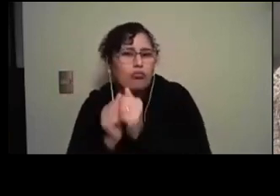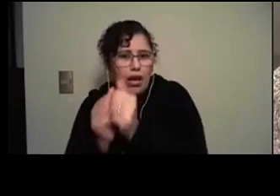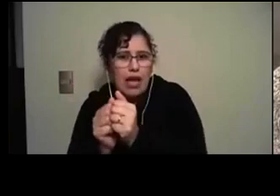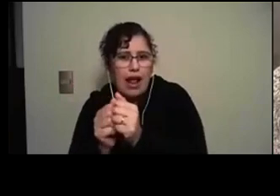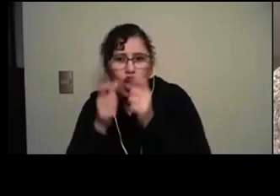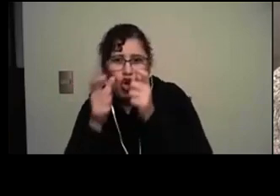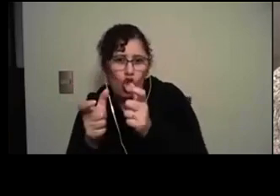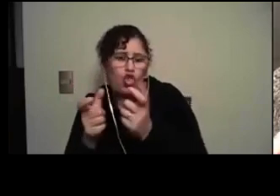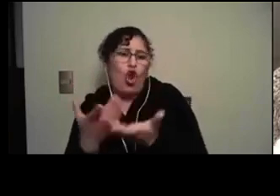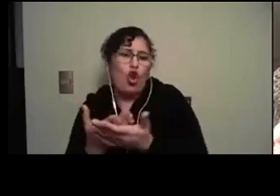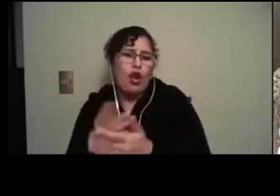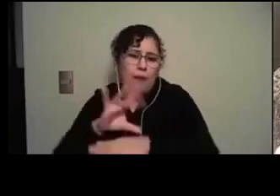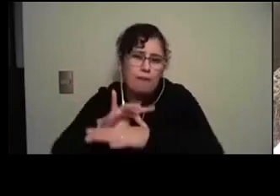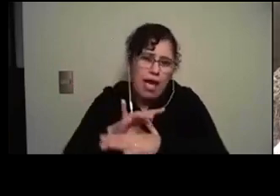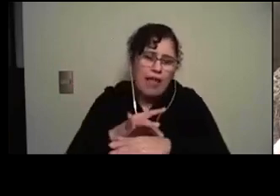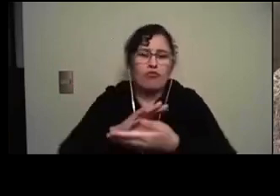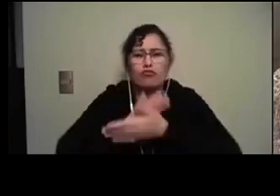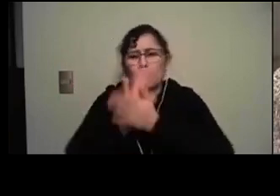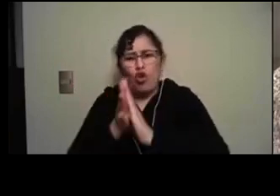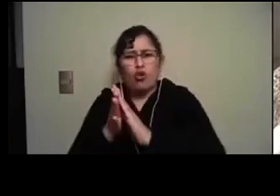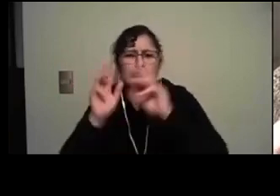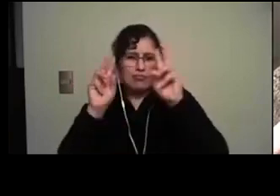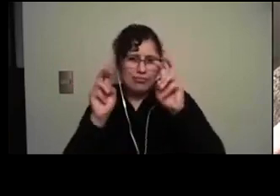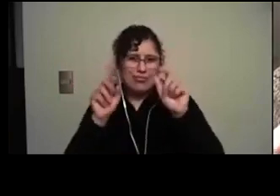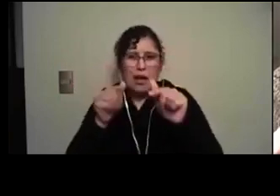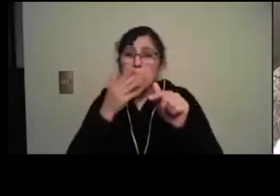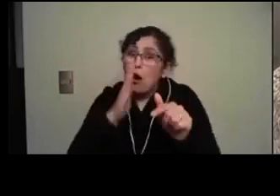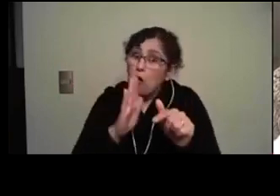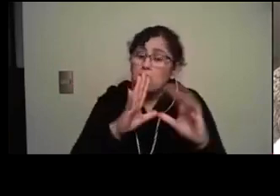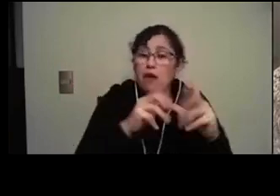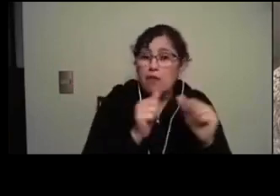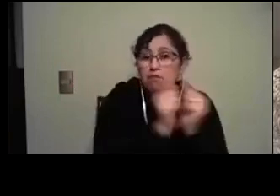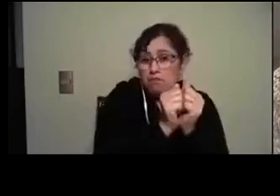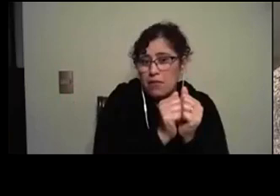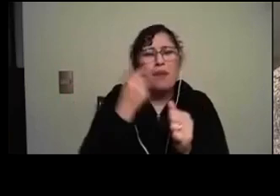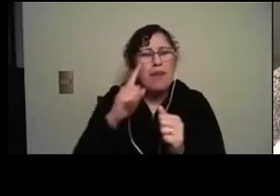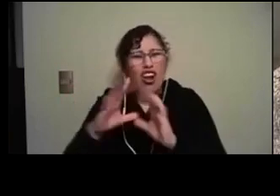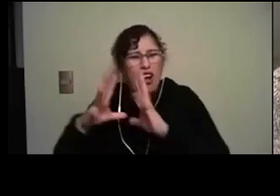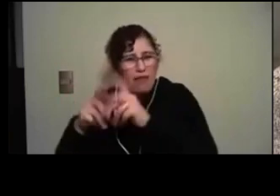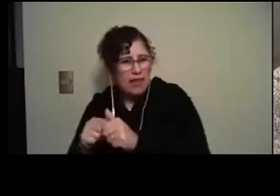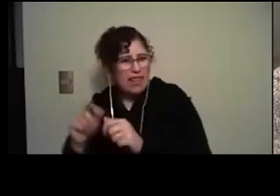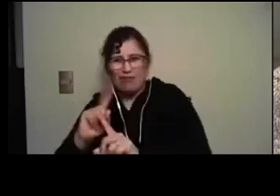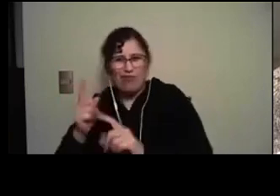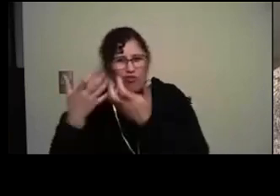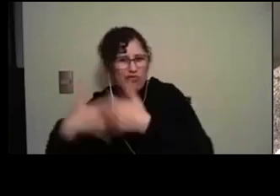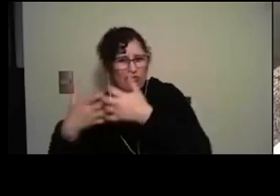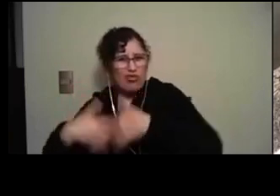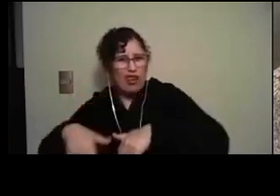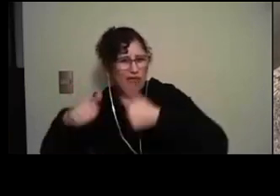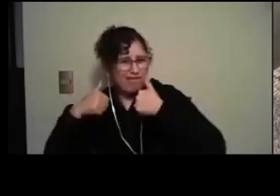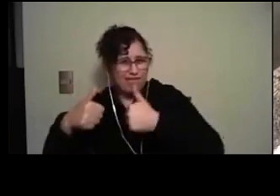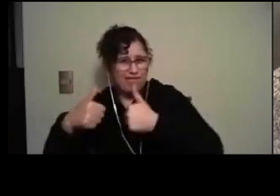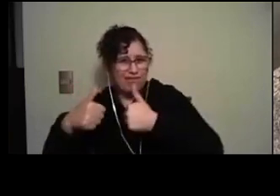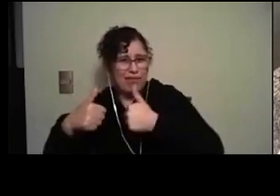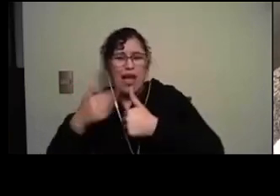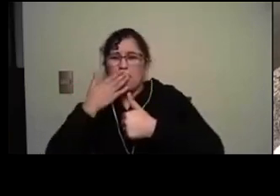eso anda bien, fantástico. Tal vez el mejor lugar para él sea ahí. Pero si la familia es muy disfuncional, ya tal como les conté, lo que hay que